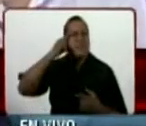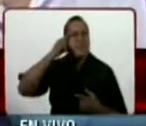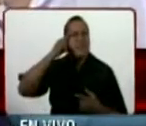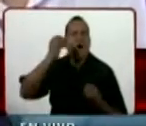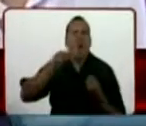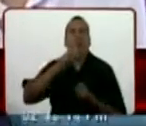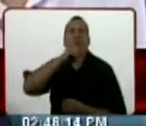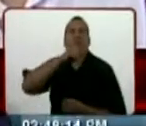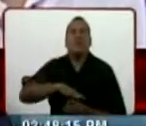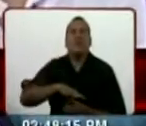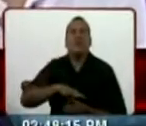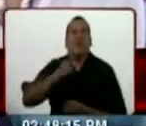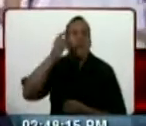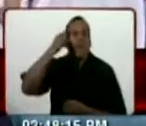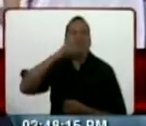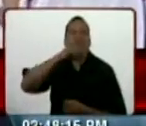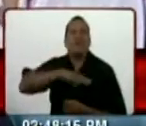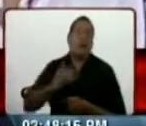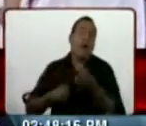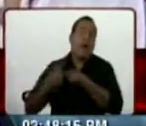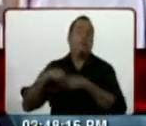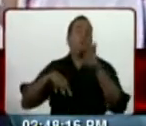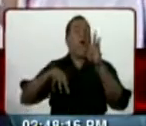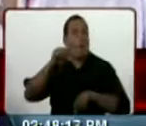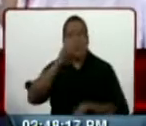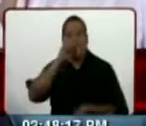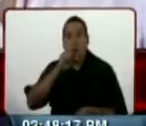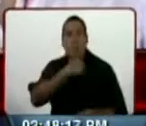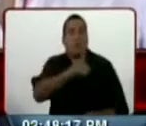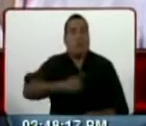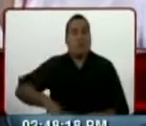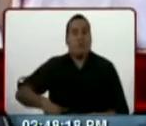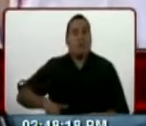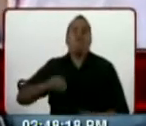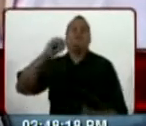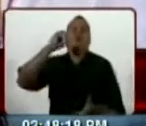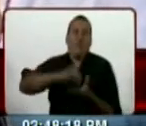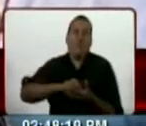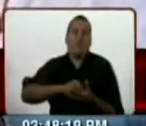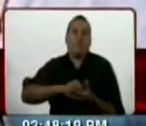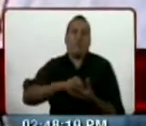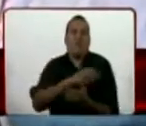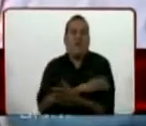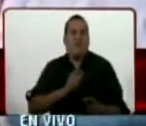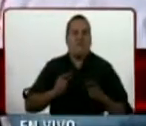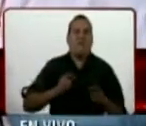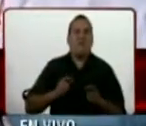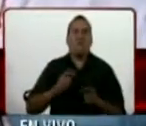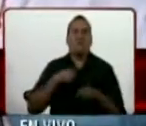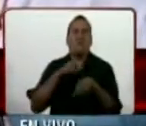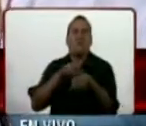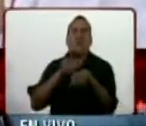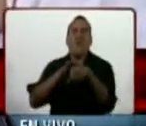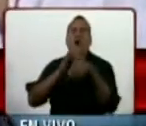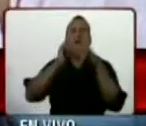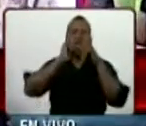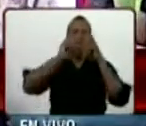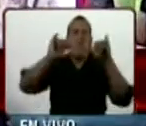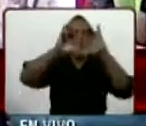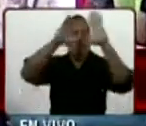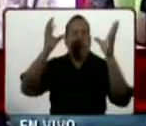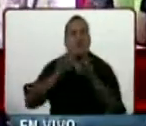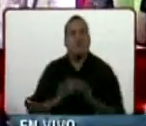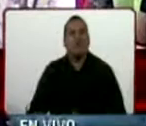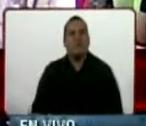Venezuela cuando hace 11 años el presidente retomaba el poder? ¿Y qué le dice a los países del mundo que están pendientes? La